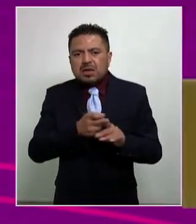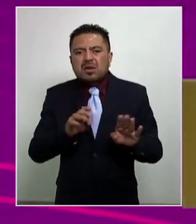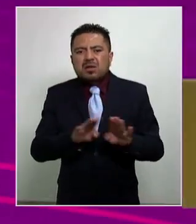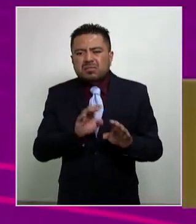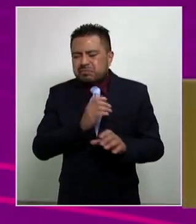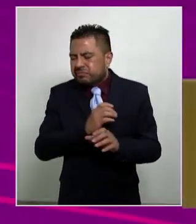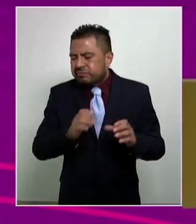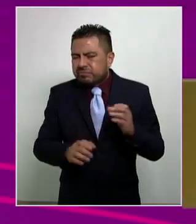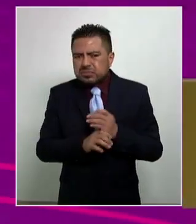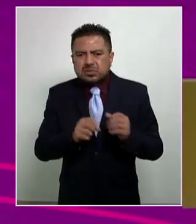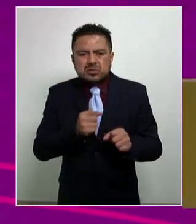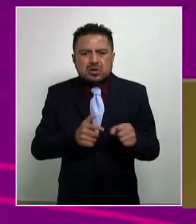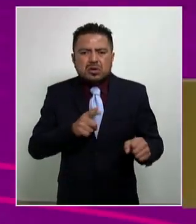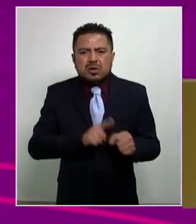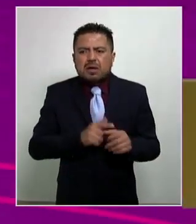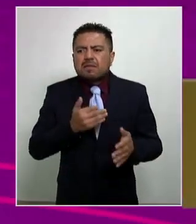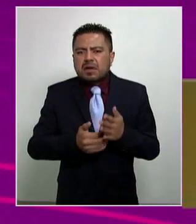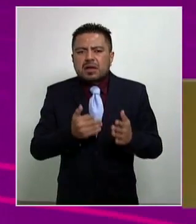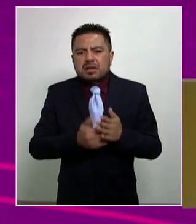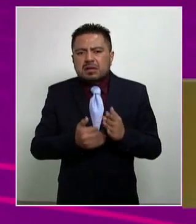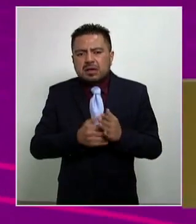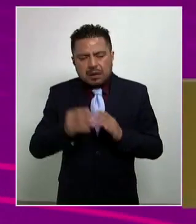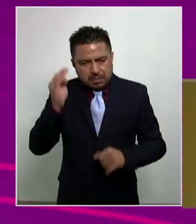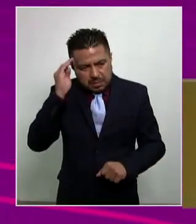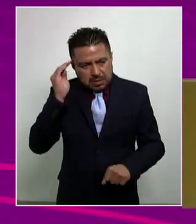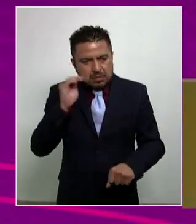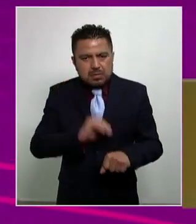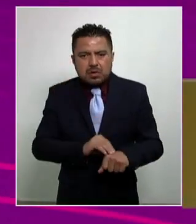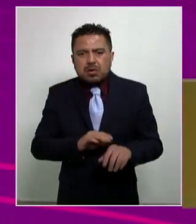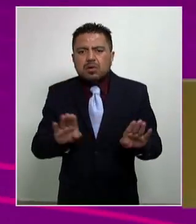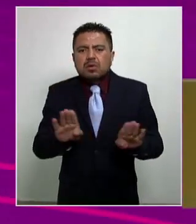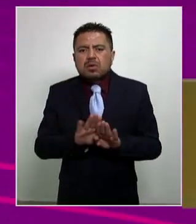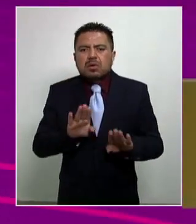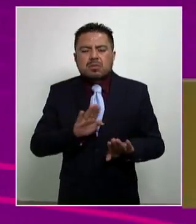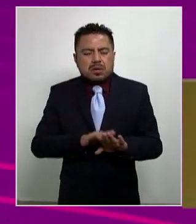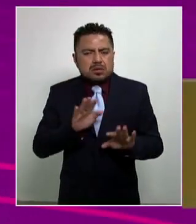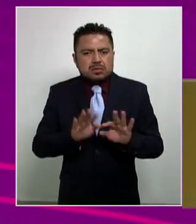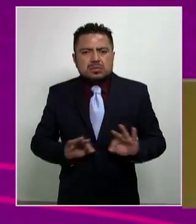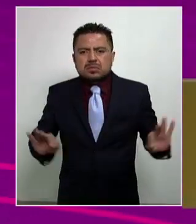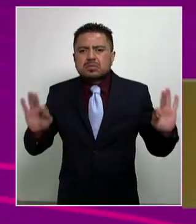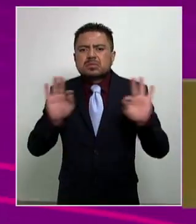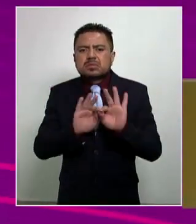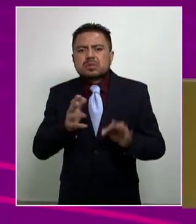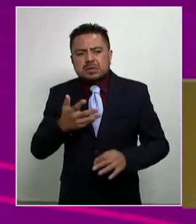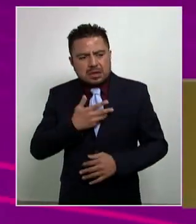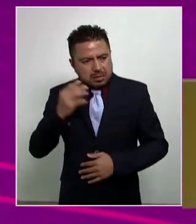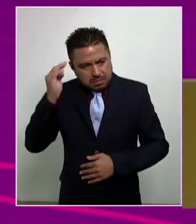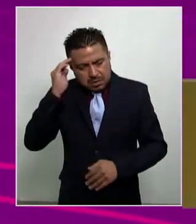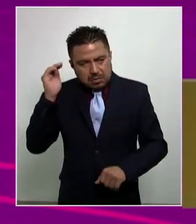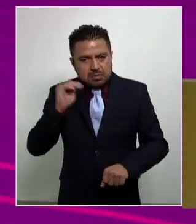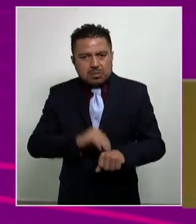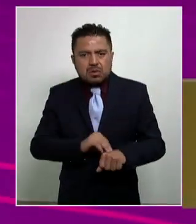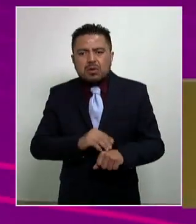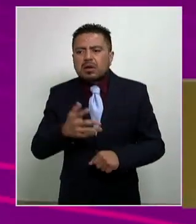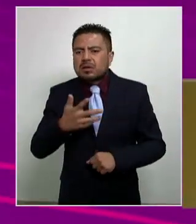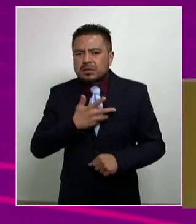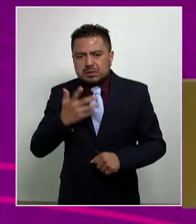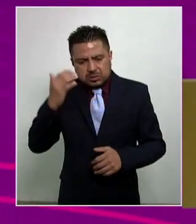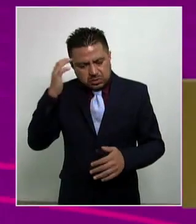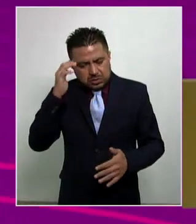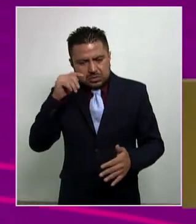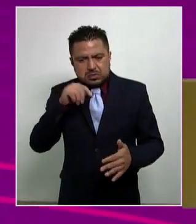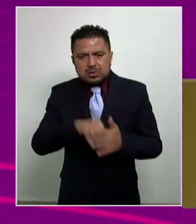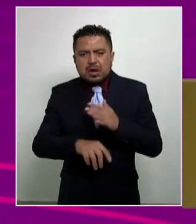una de las cosas que nos falta es memoria. Y que es como muy importante tener memoria y tener conocimiento.